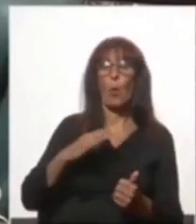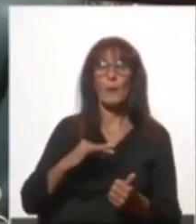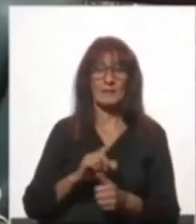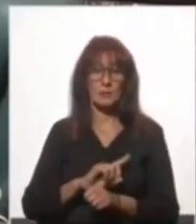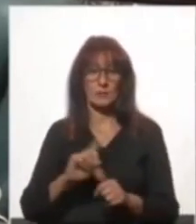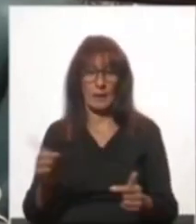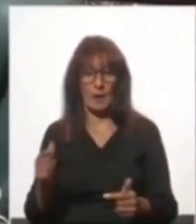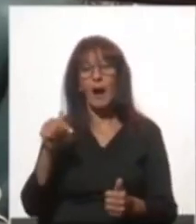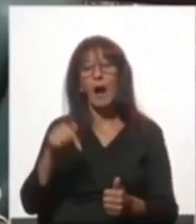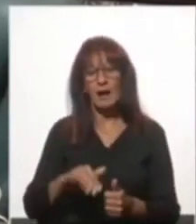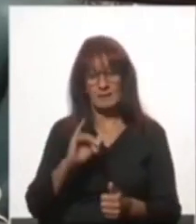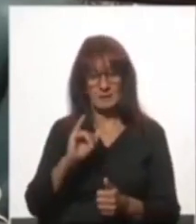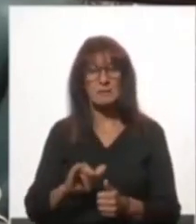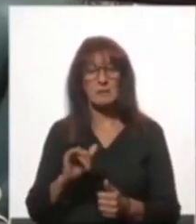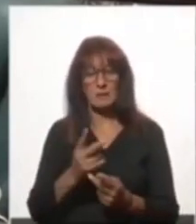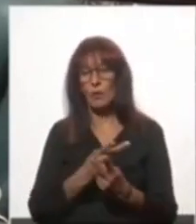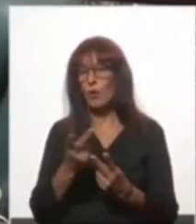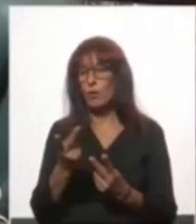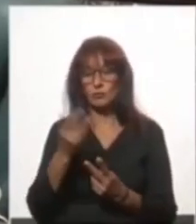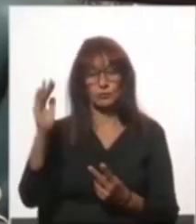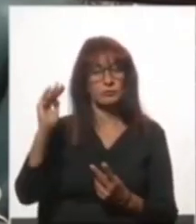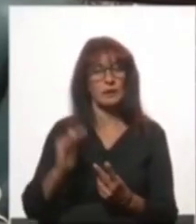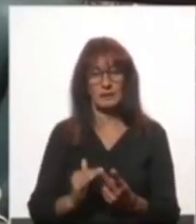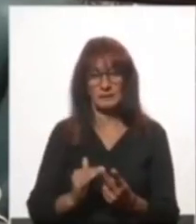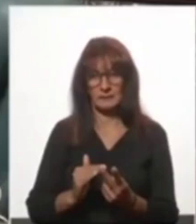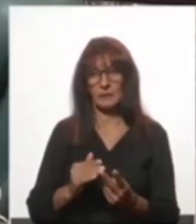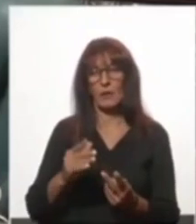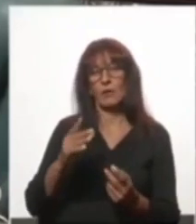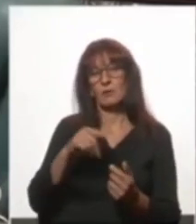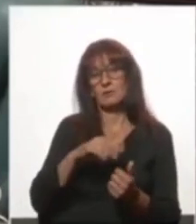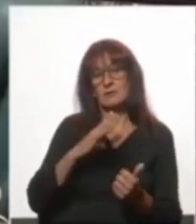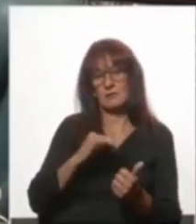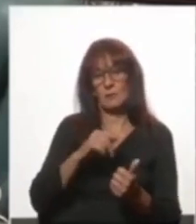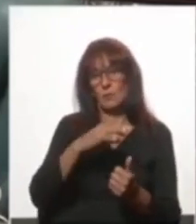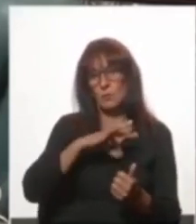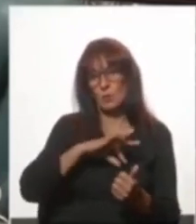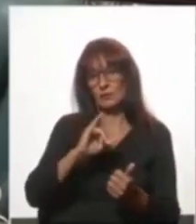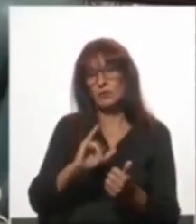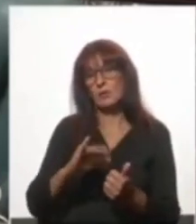cayendo los salarios y atrás de los salarios las jubilaciones.